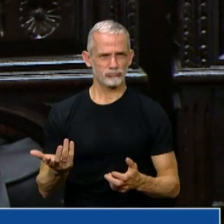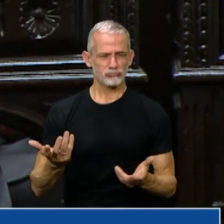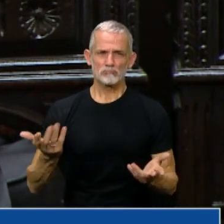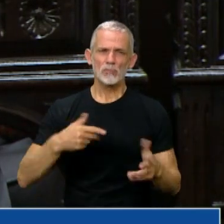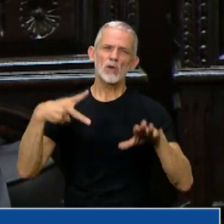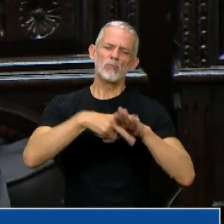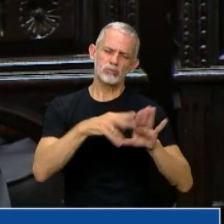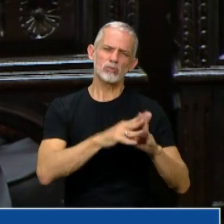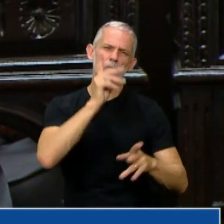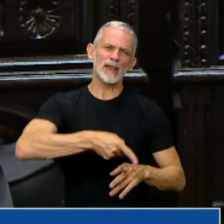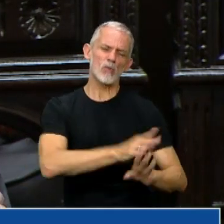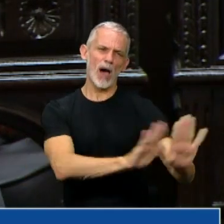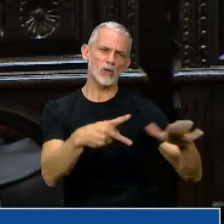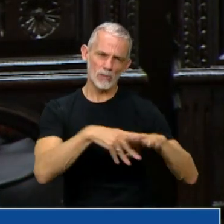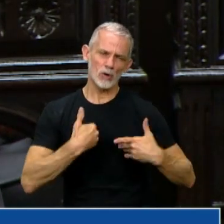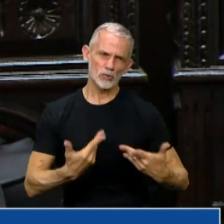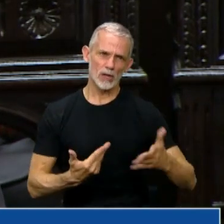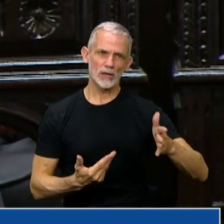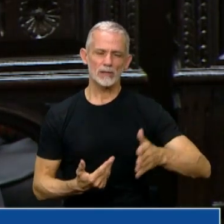No me interrumpa, no sea maleducado.